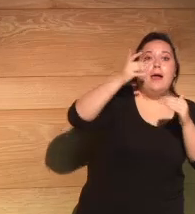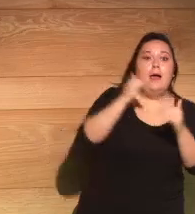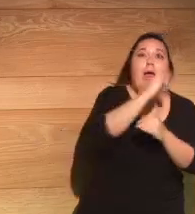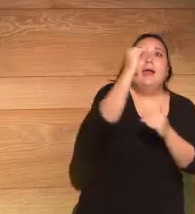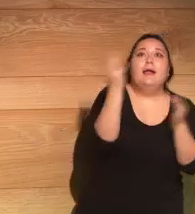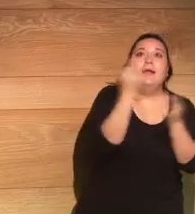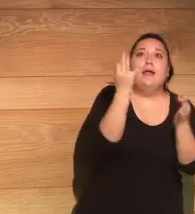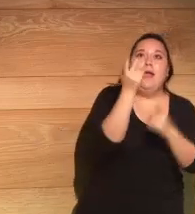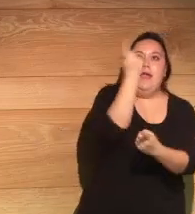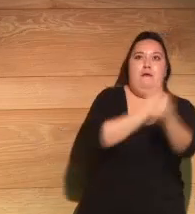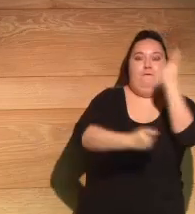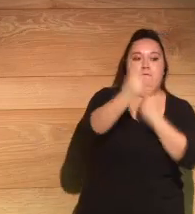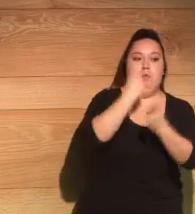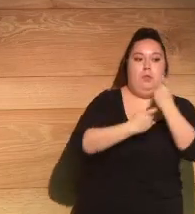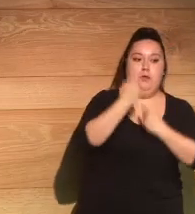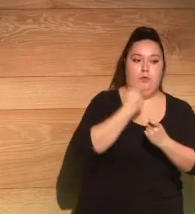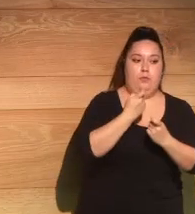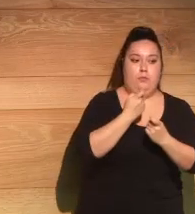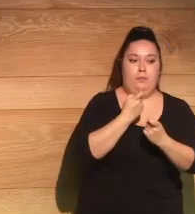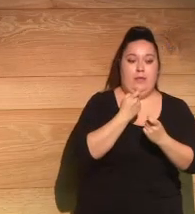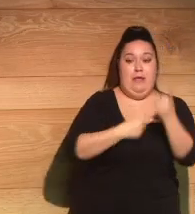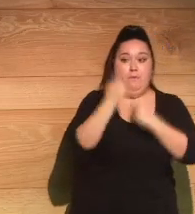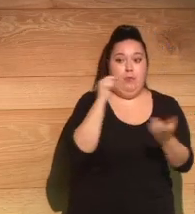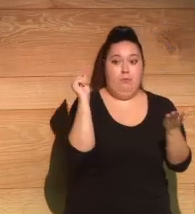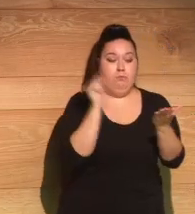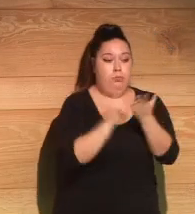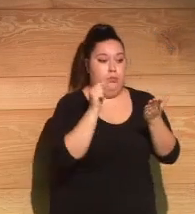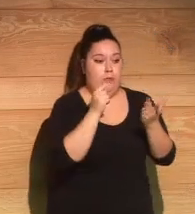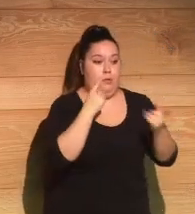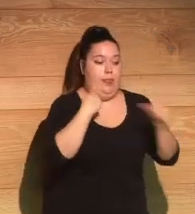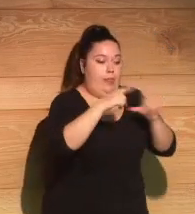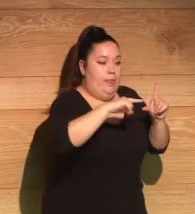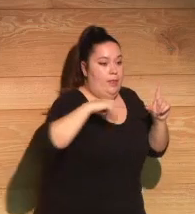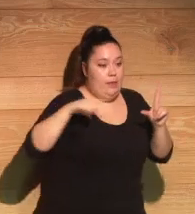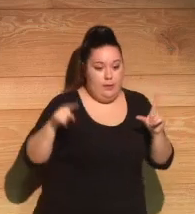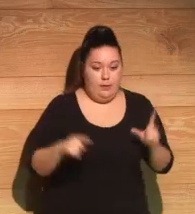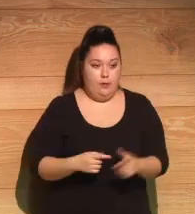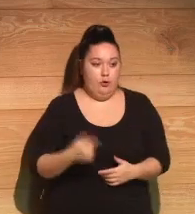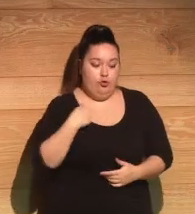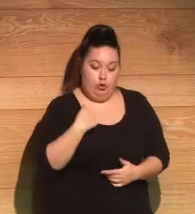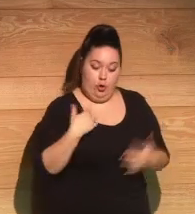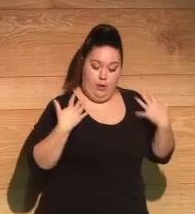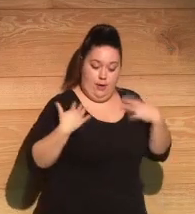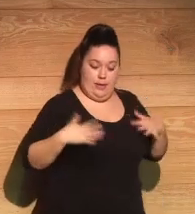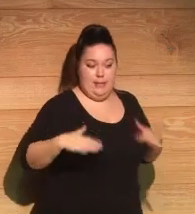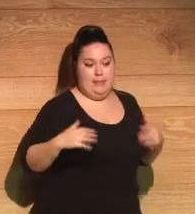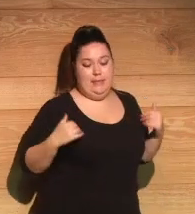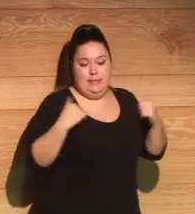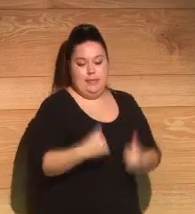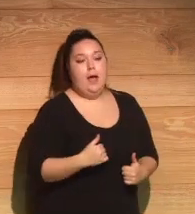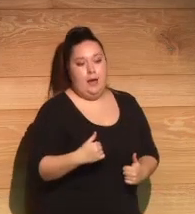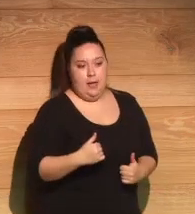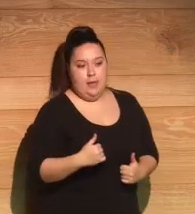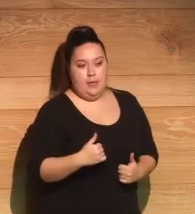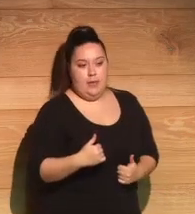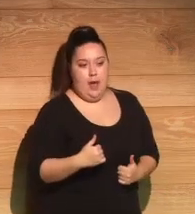¿no? Y si uno tiene que ser remunerado por la información que espontáneamente transmite, ¿no? Yo estoy aquí transmitiendo que llevo una chaqueta, un tal, y que a lo mejor me puede